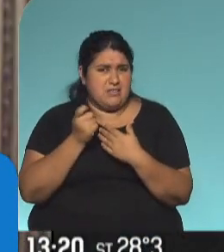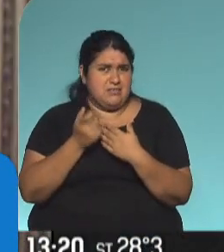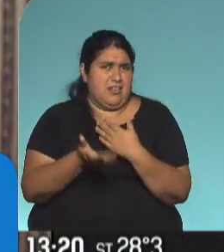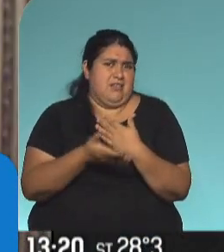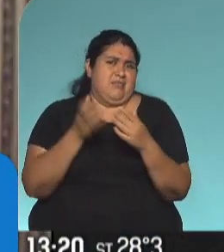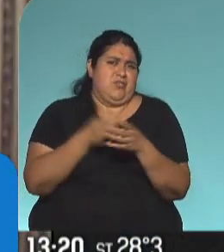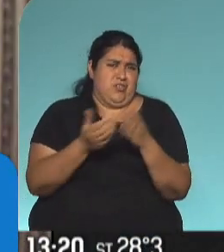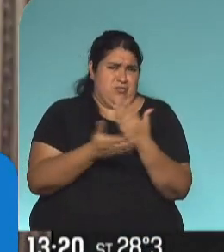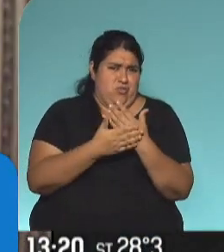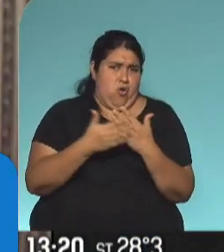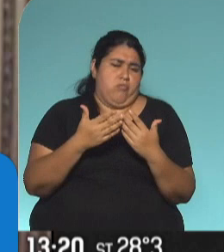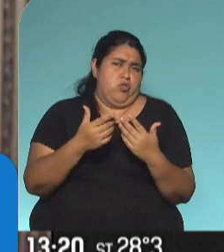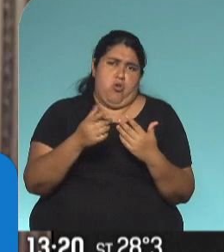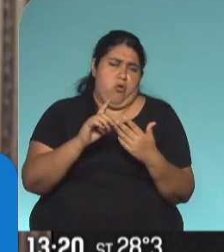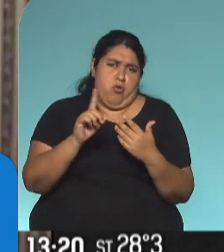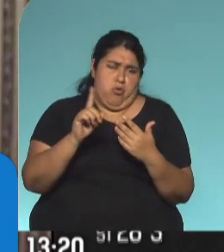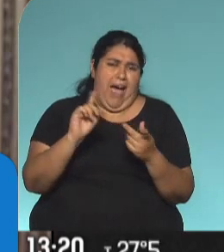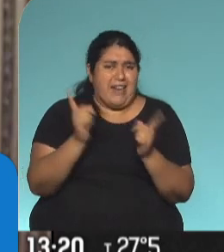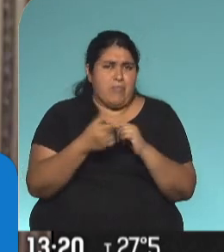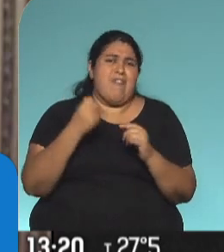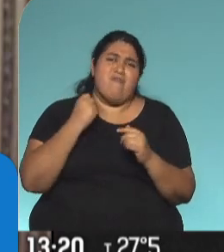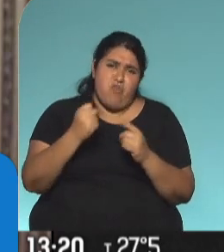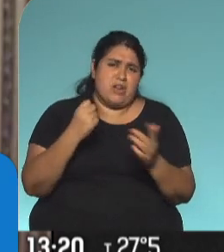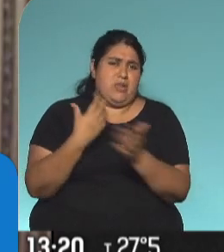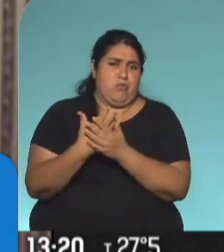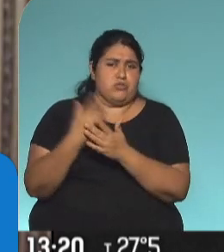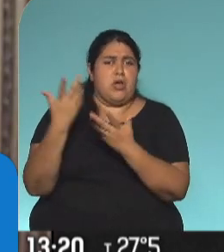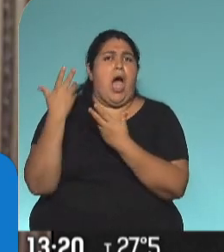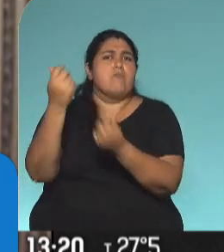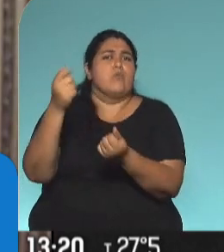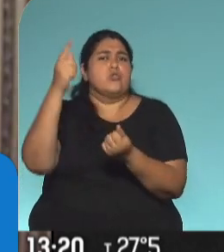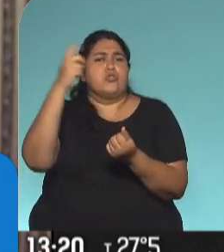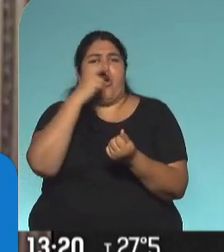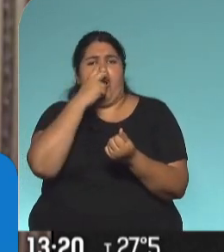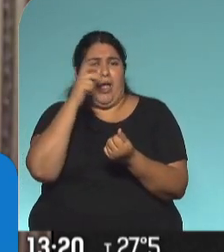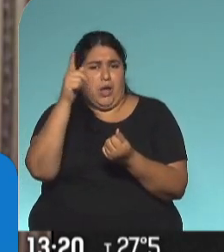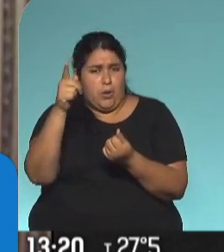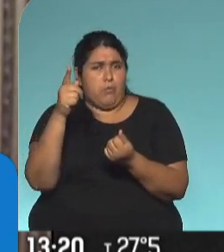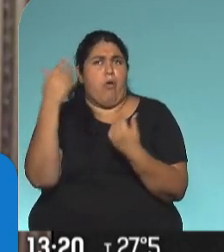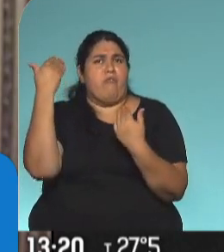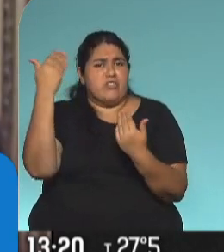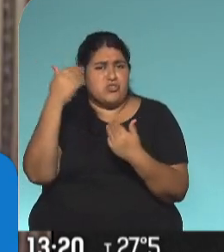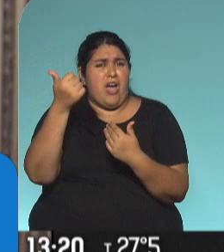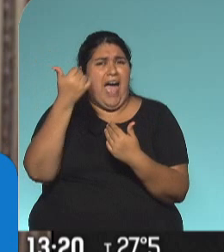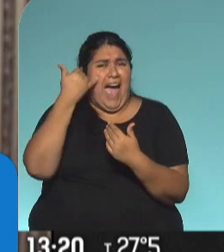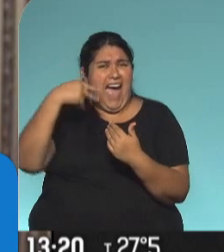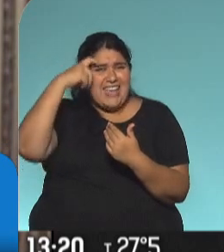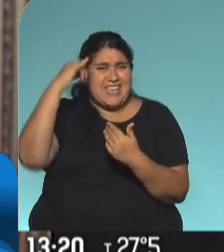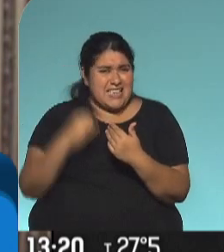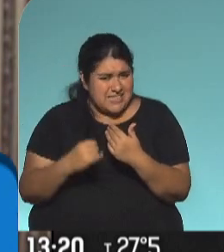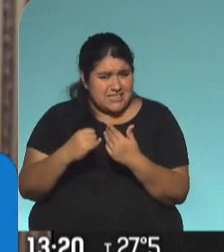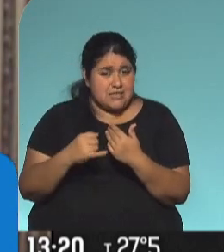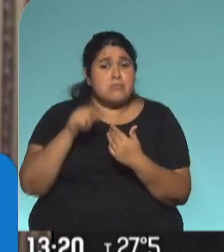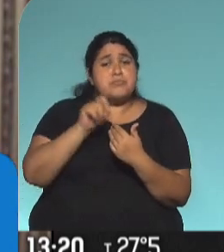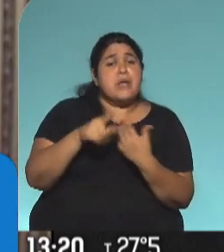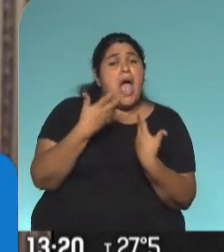Candidato de recontra de derecha. Mire cómo apoyó el golpe de Estado contra Evo Morales, felicitó a Áñez. Por si acaso, el apoyo